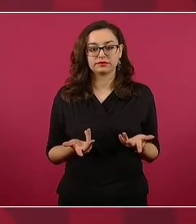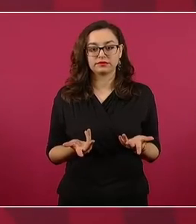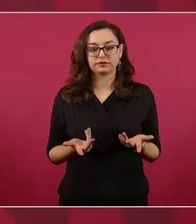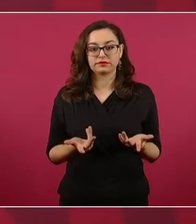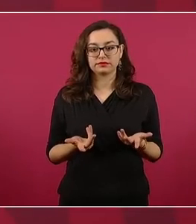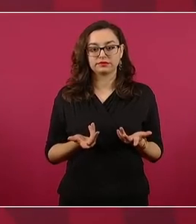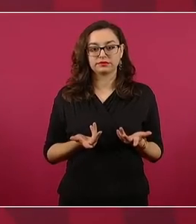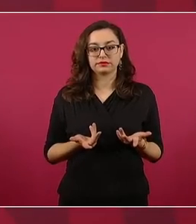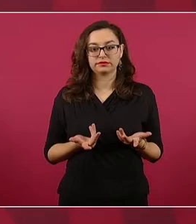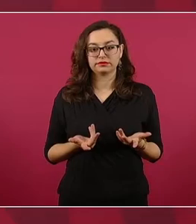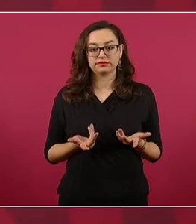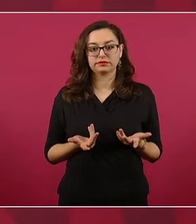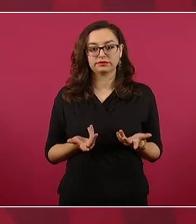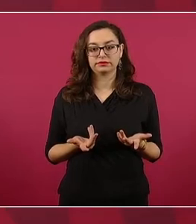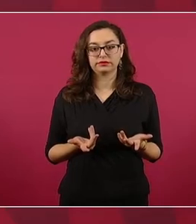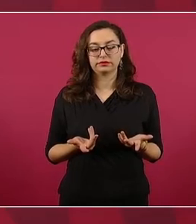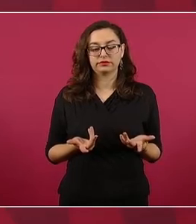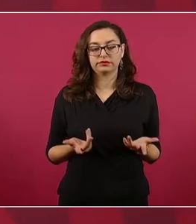vamos